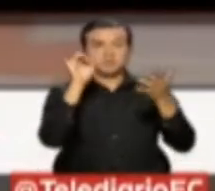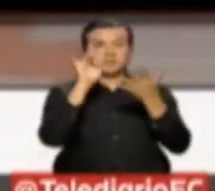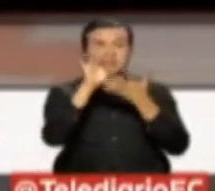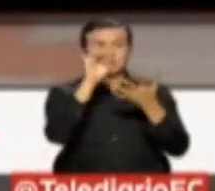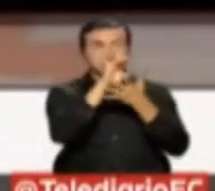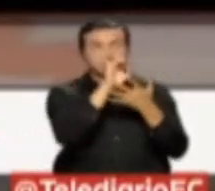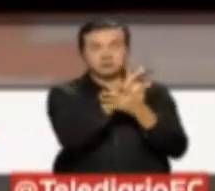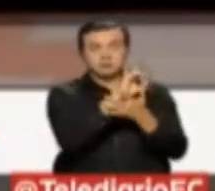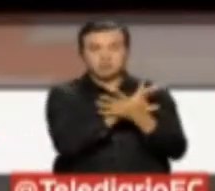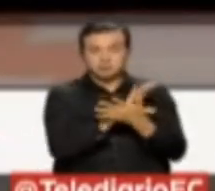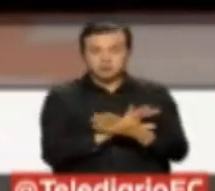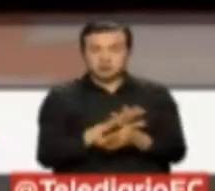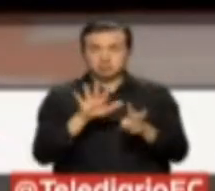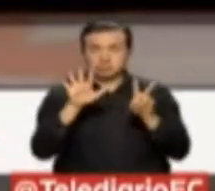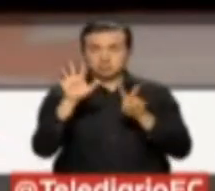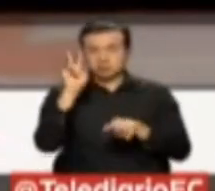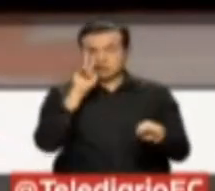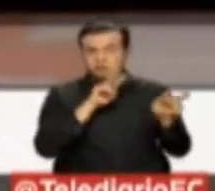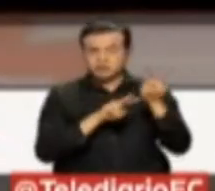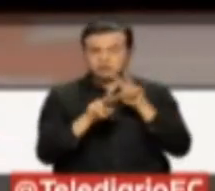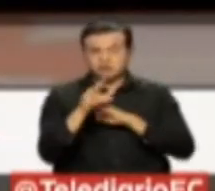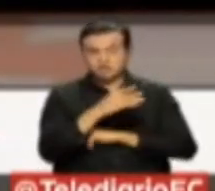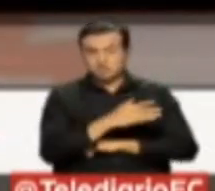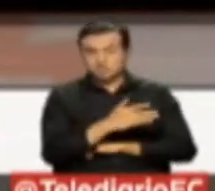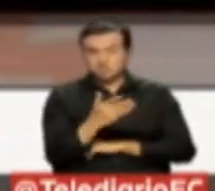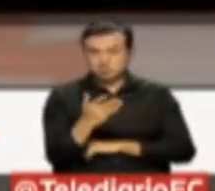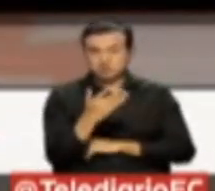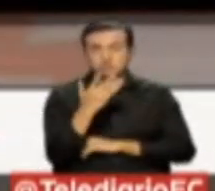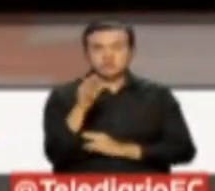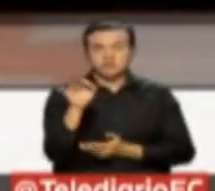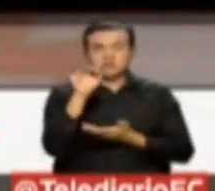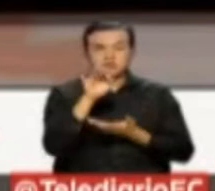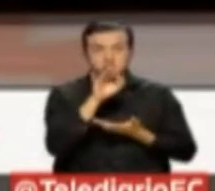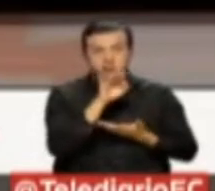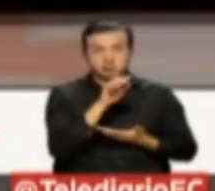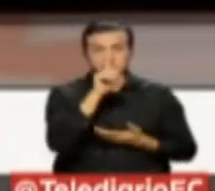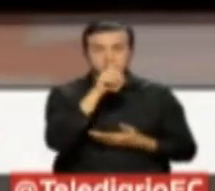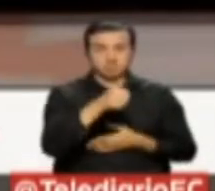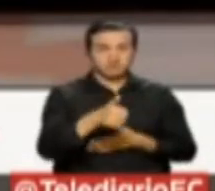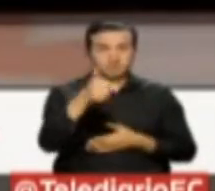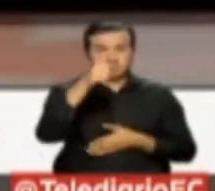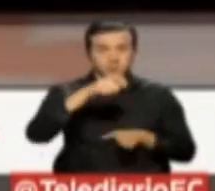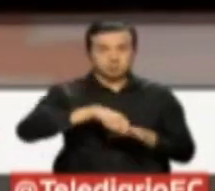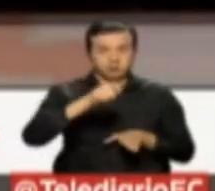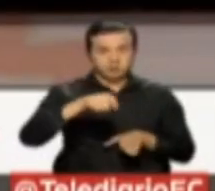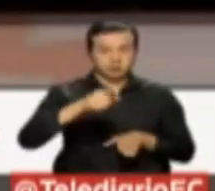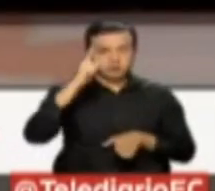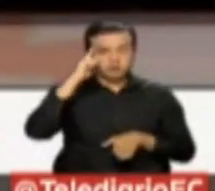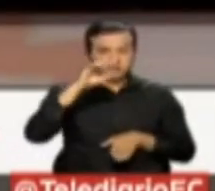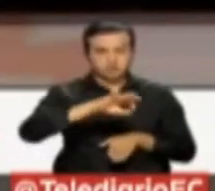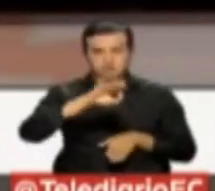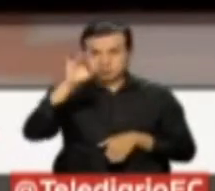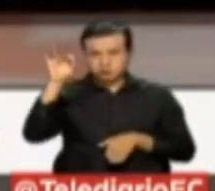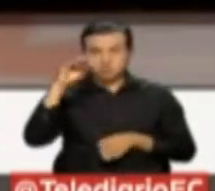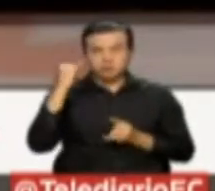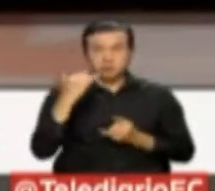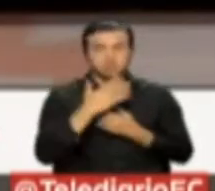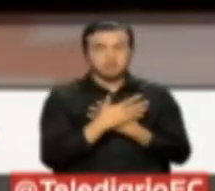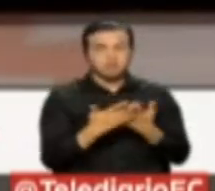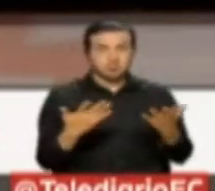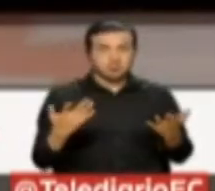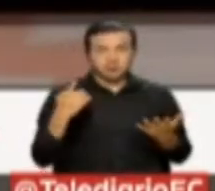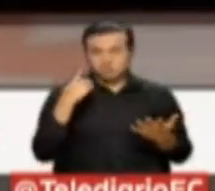están siete en evaluación se ha nombrado ya una autoridad del procurador está en este momento en